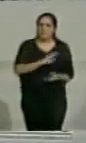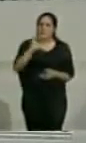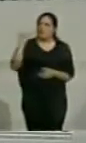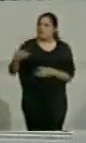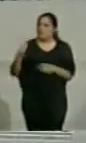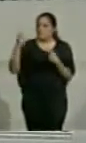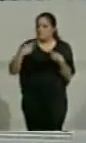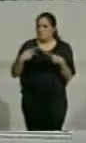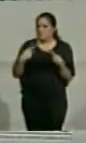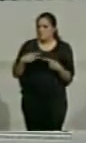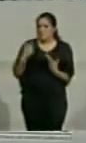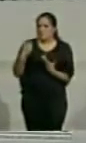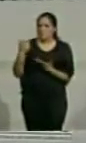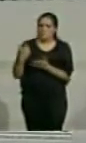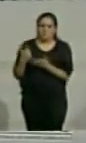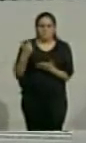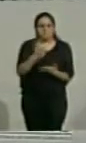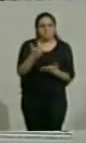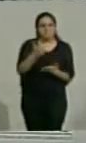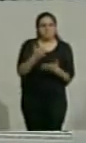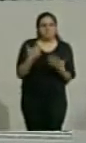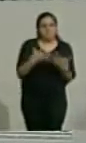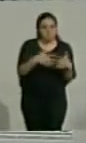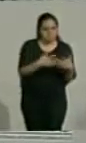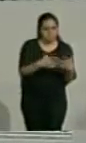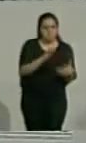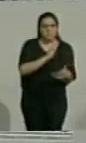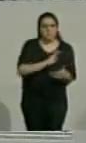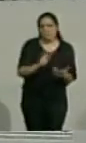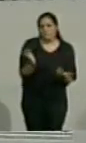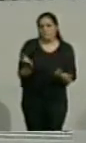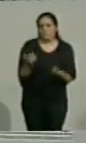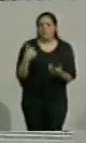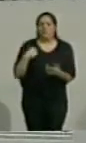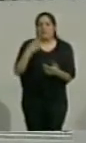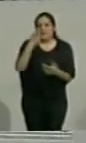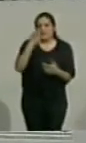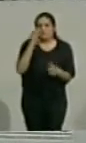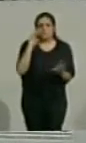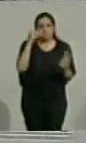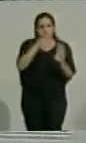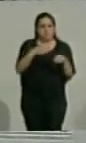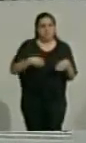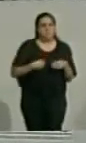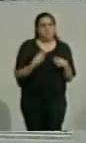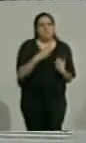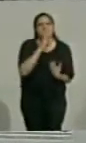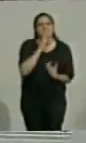tenemos la capacidad de hacerlo para poder mejorar la calidad de vida de cada una de nuestras zonas también.